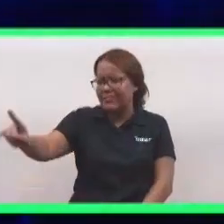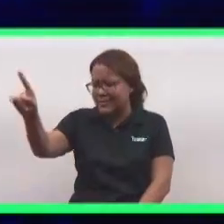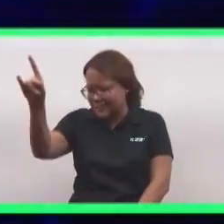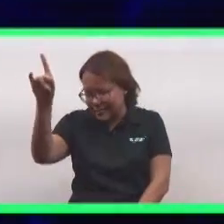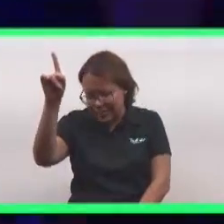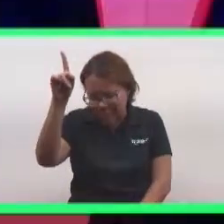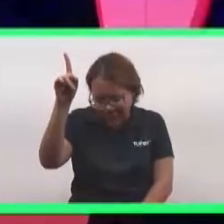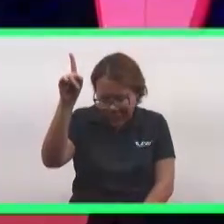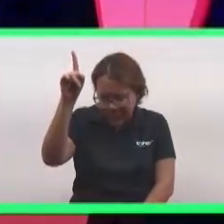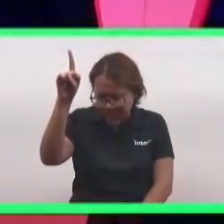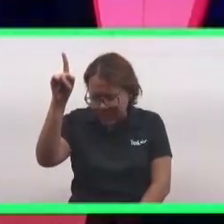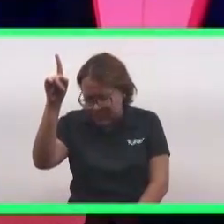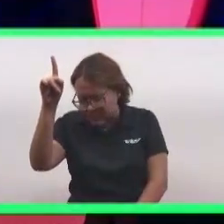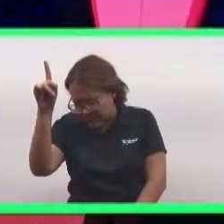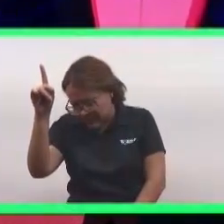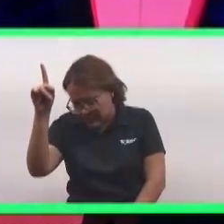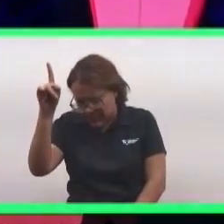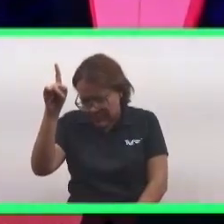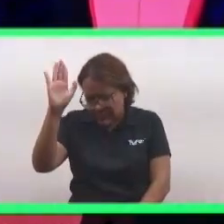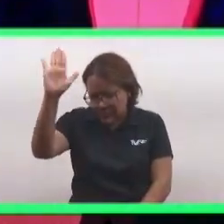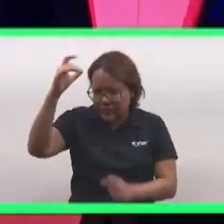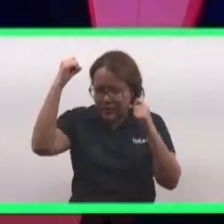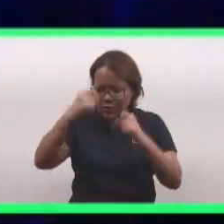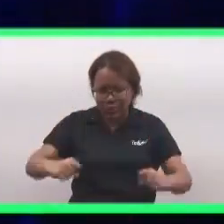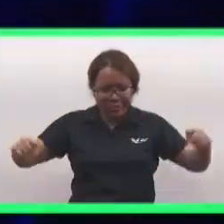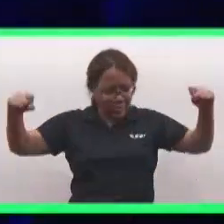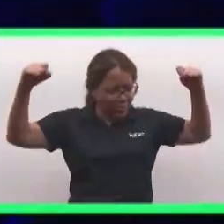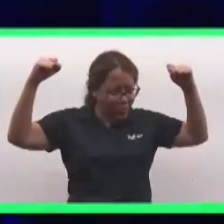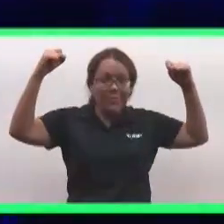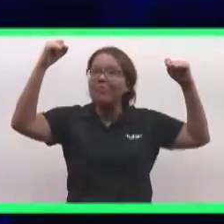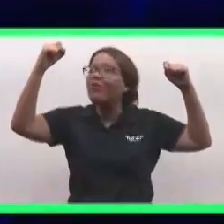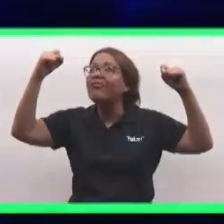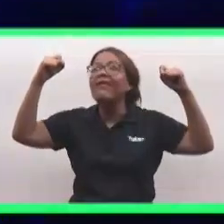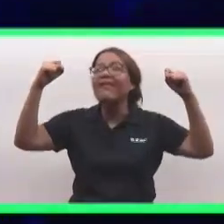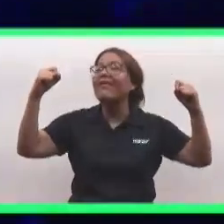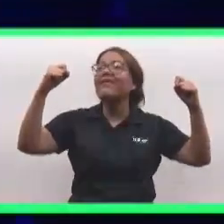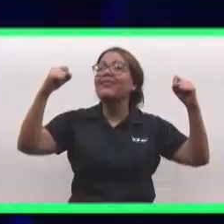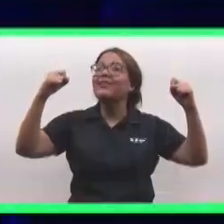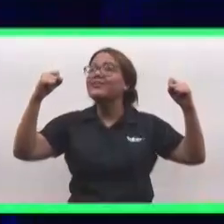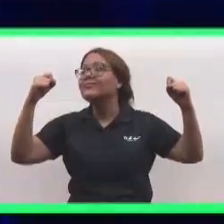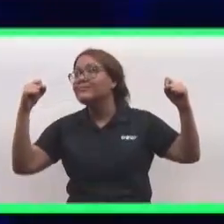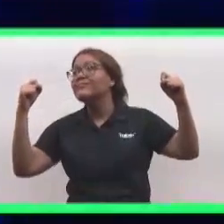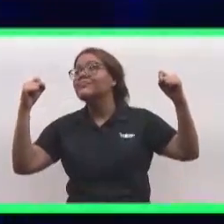restáurame, Señor. Con tu poder. Con tu